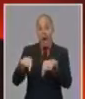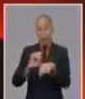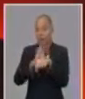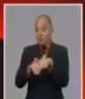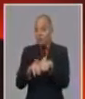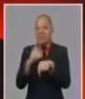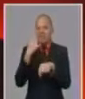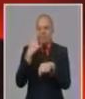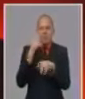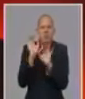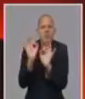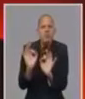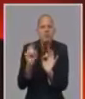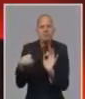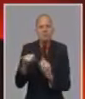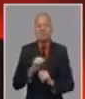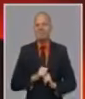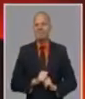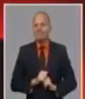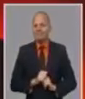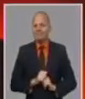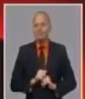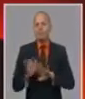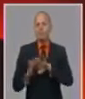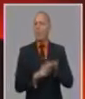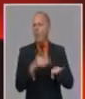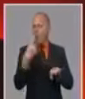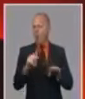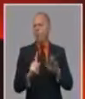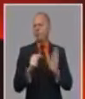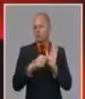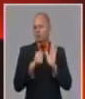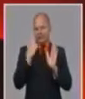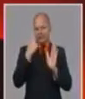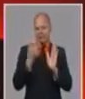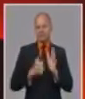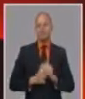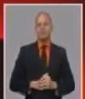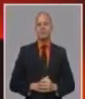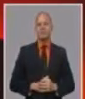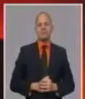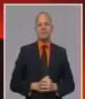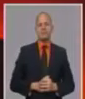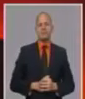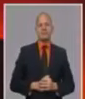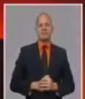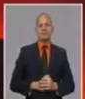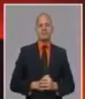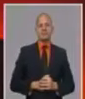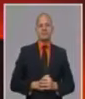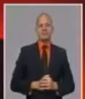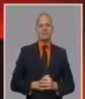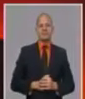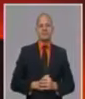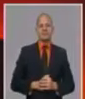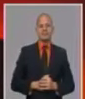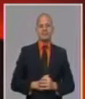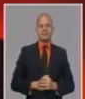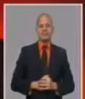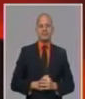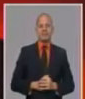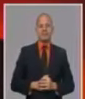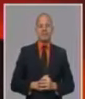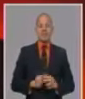COVID. Otro elemento que yo creo que podemos mencionar también, que ha sido importante de esta investigación, es la que se ha generado